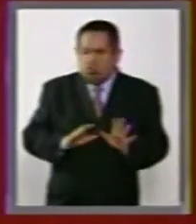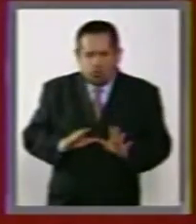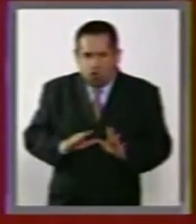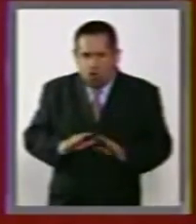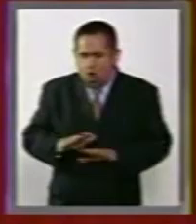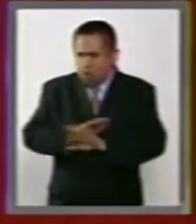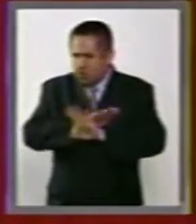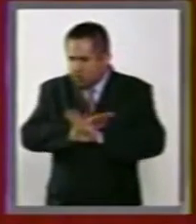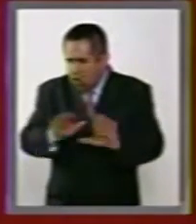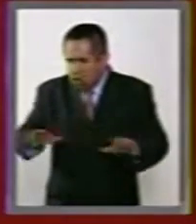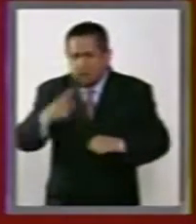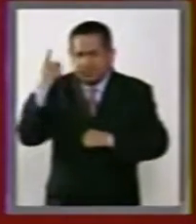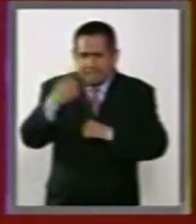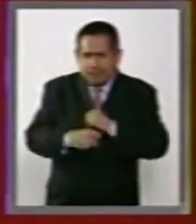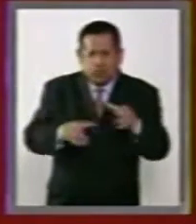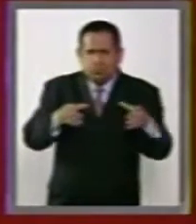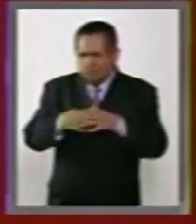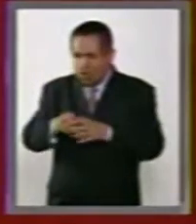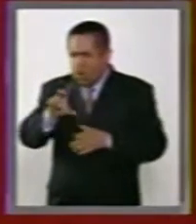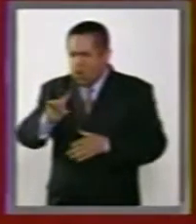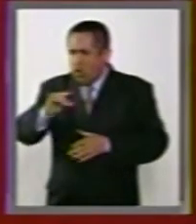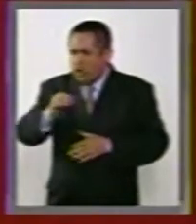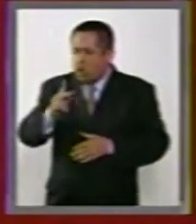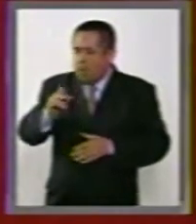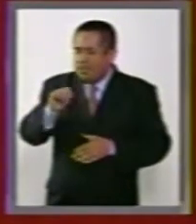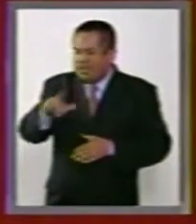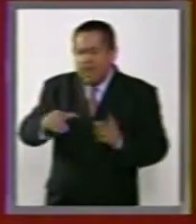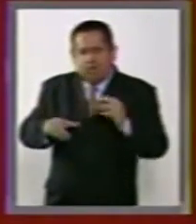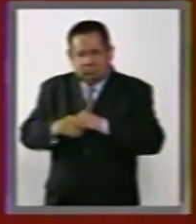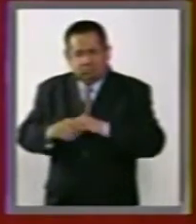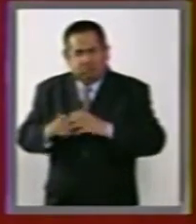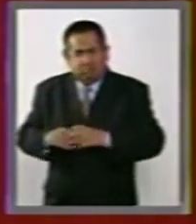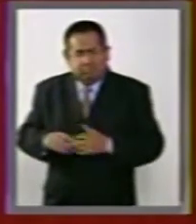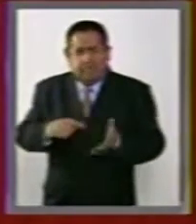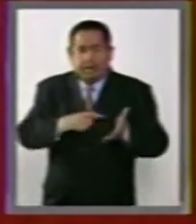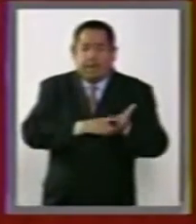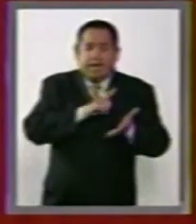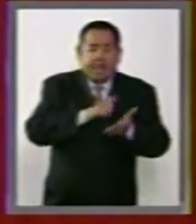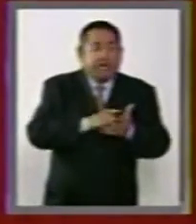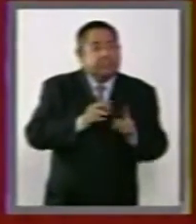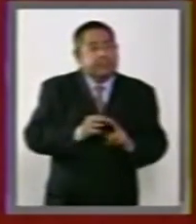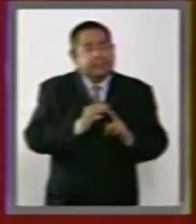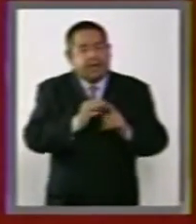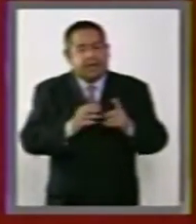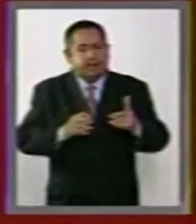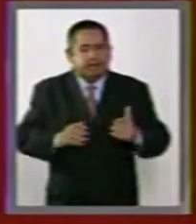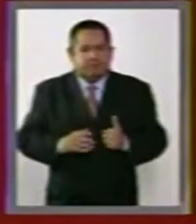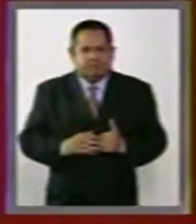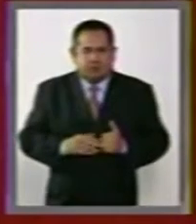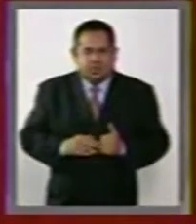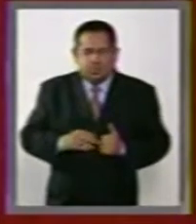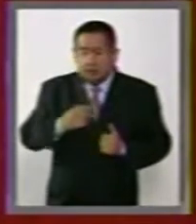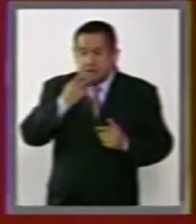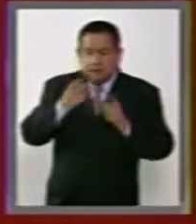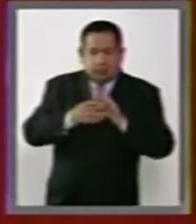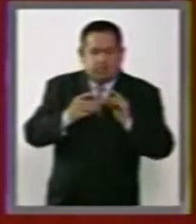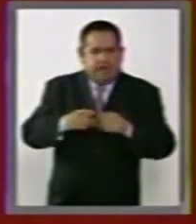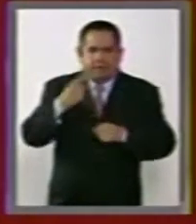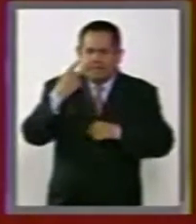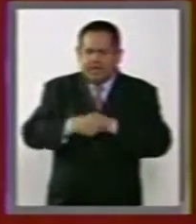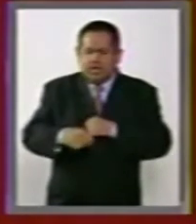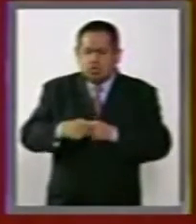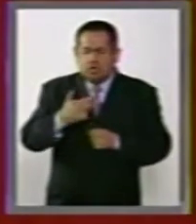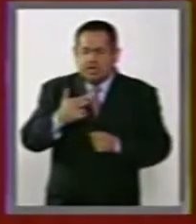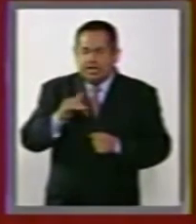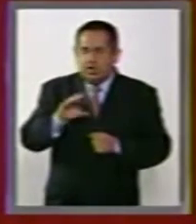delitos estuvieran contenidos en el Código Penal. En esta ley especial estamos hablando de delitos en materia